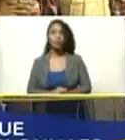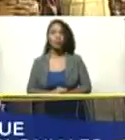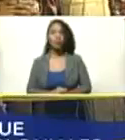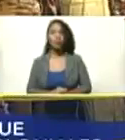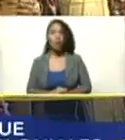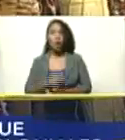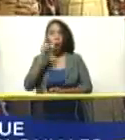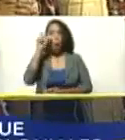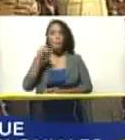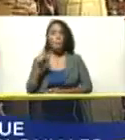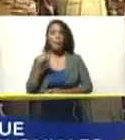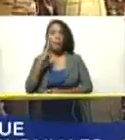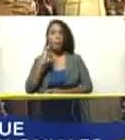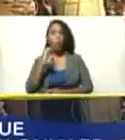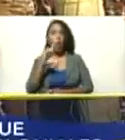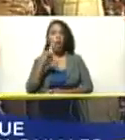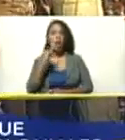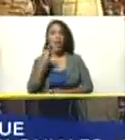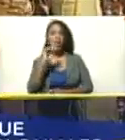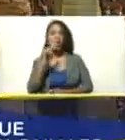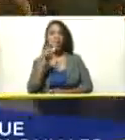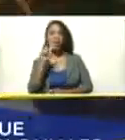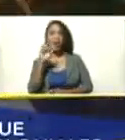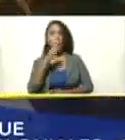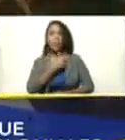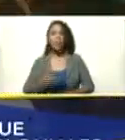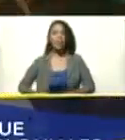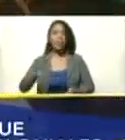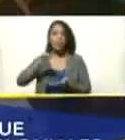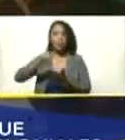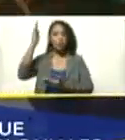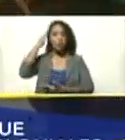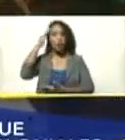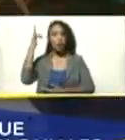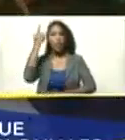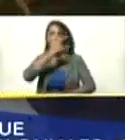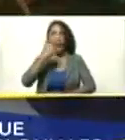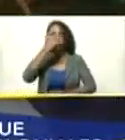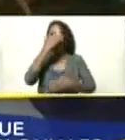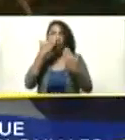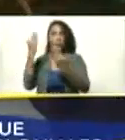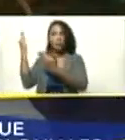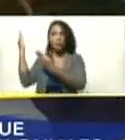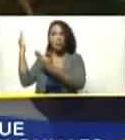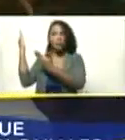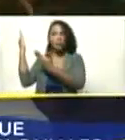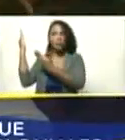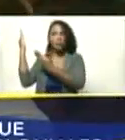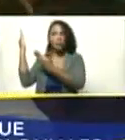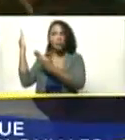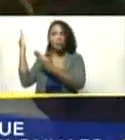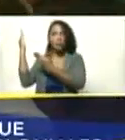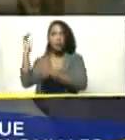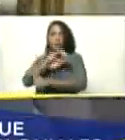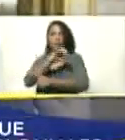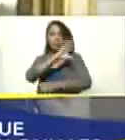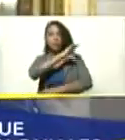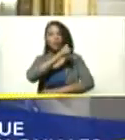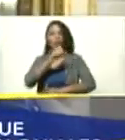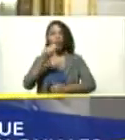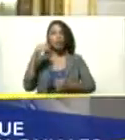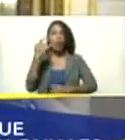Reinaldo Bolívar, presidente del Centro de Saberes Africanos. Luis Felipe Pellicer, vicerrector académico